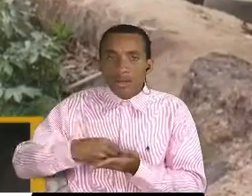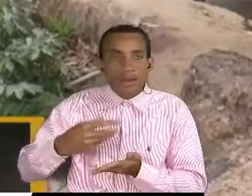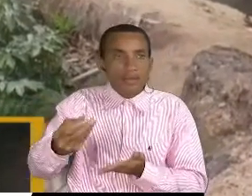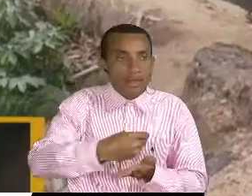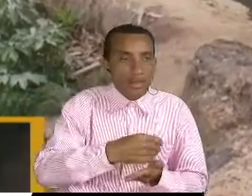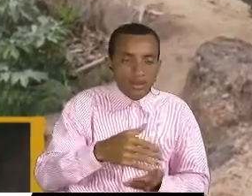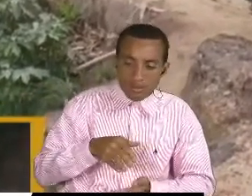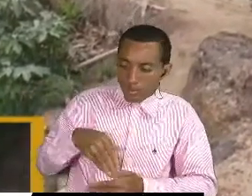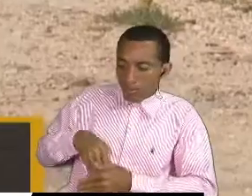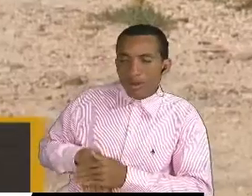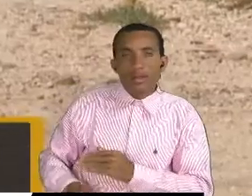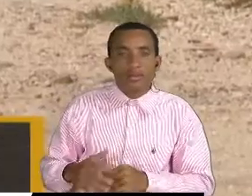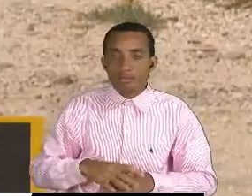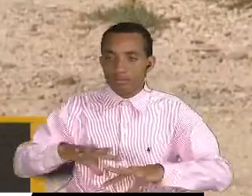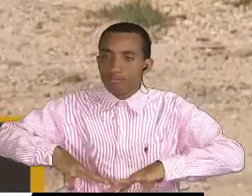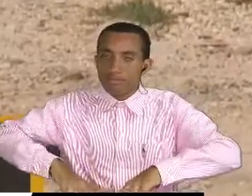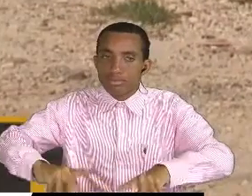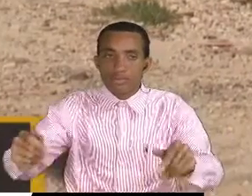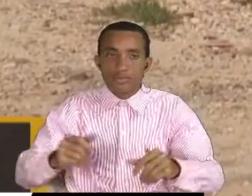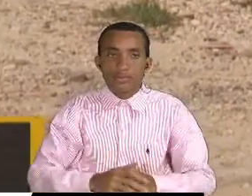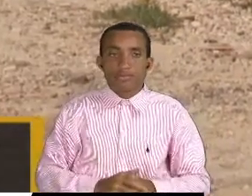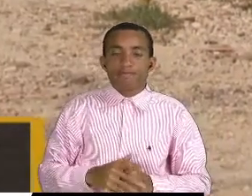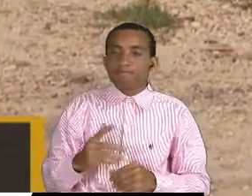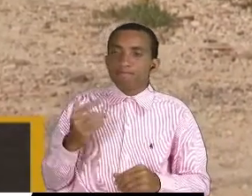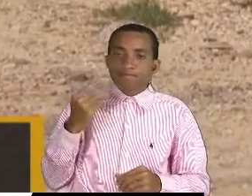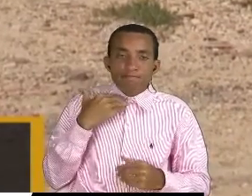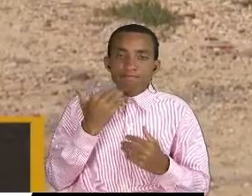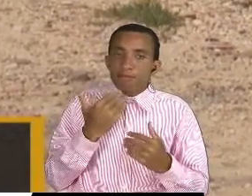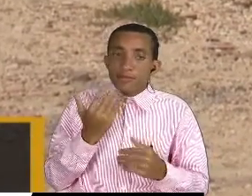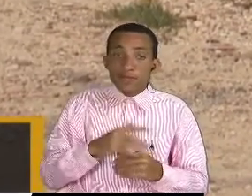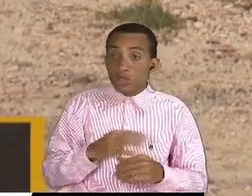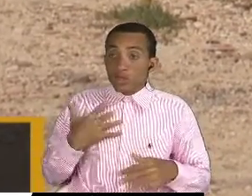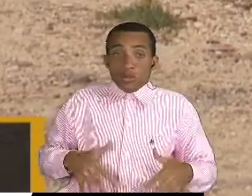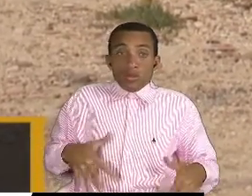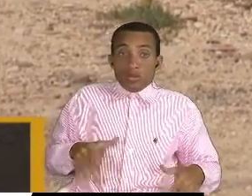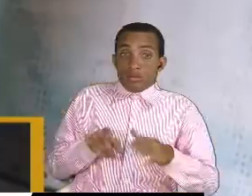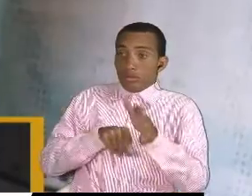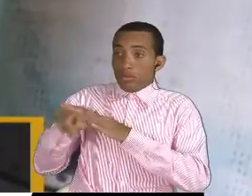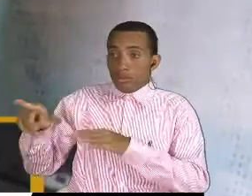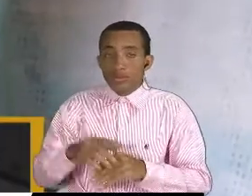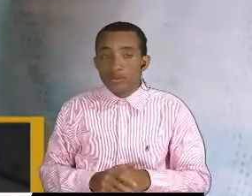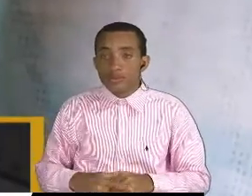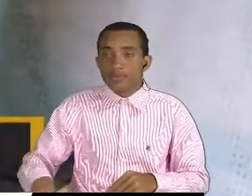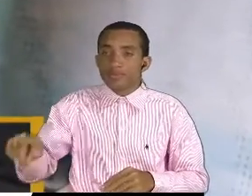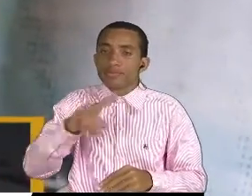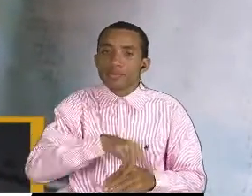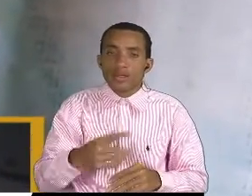no me di cuenta de si le sacaron plata, porque yo corrí para allá del susto. Ellos también quedaron ahí